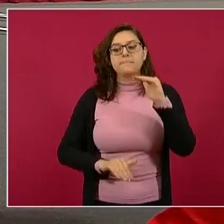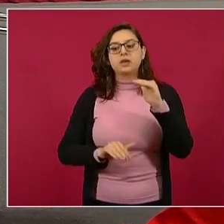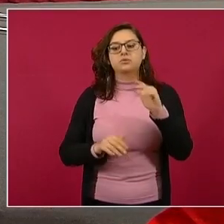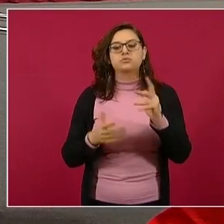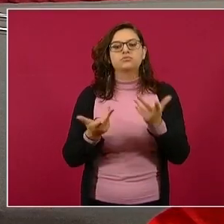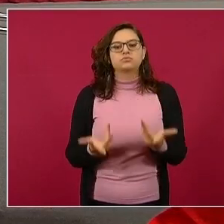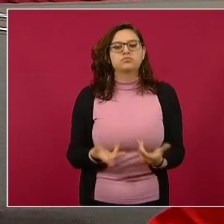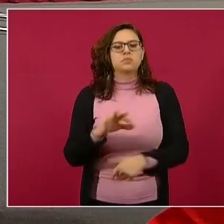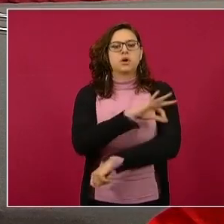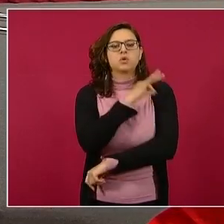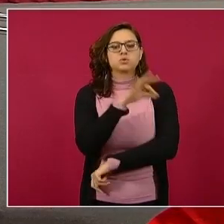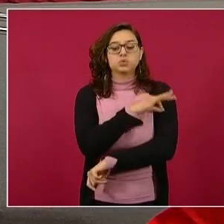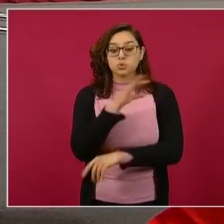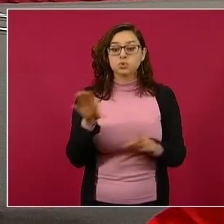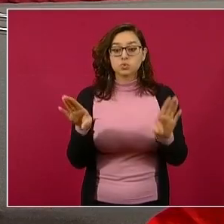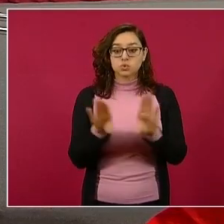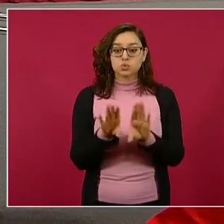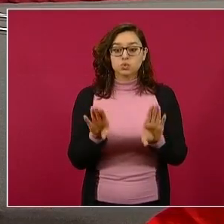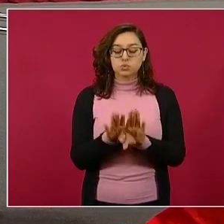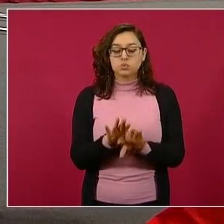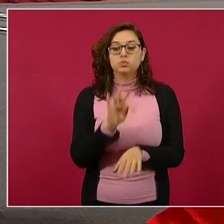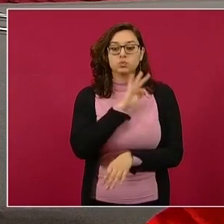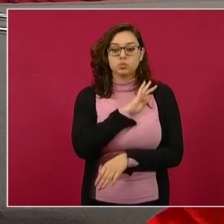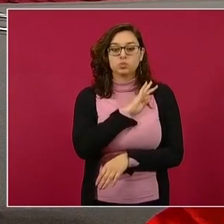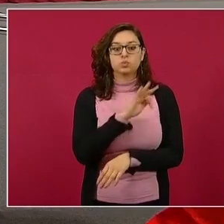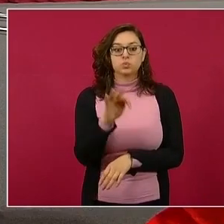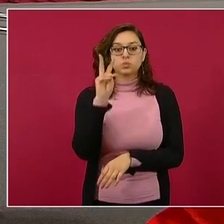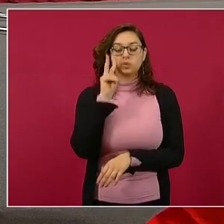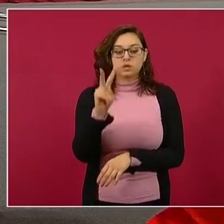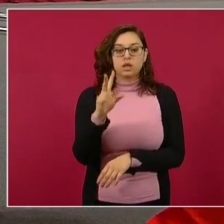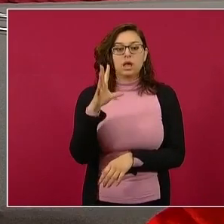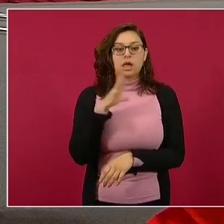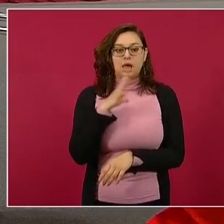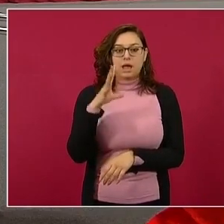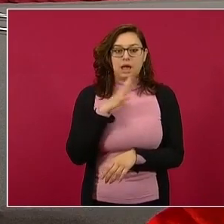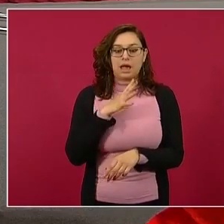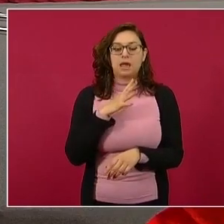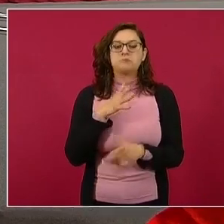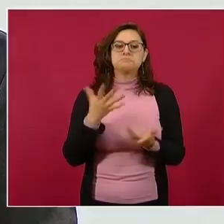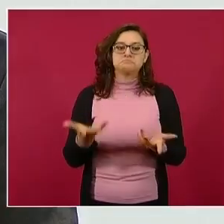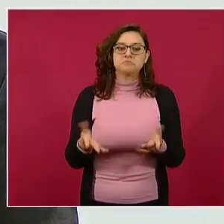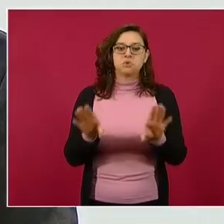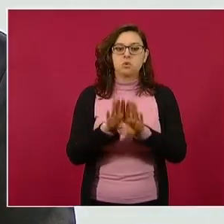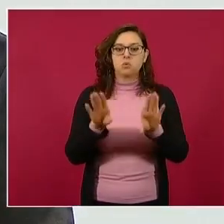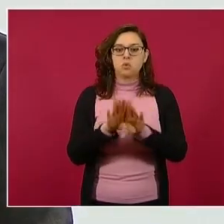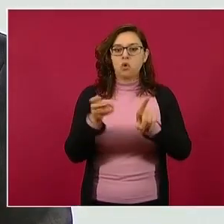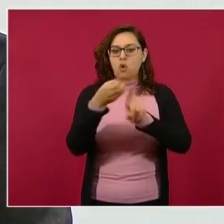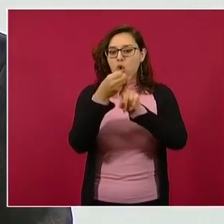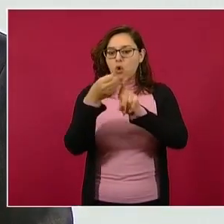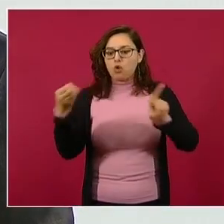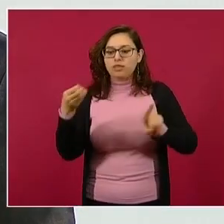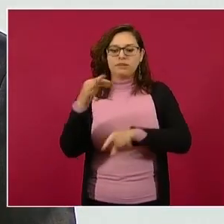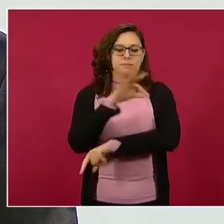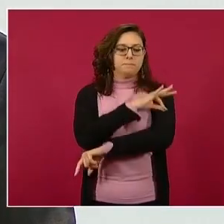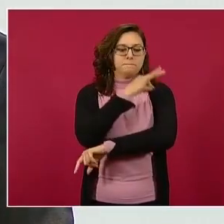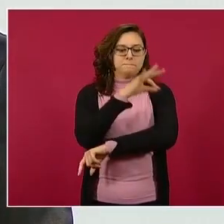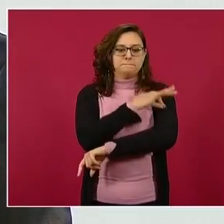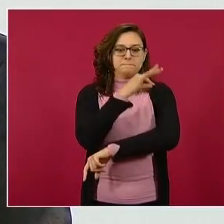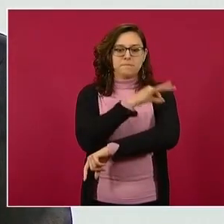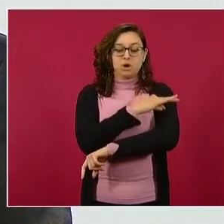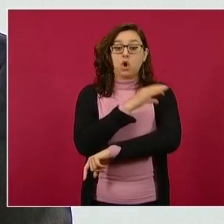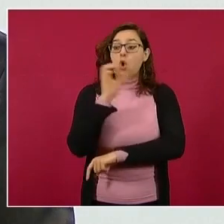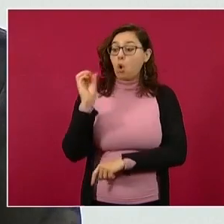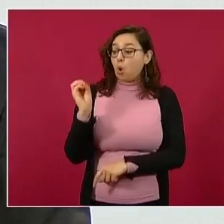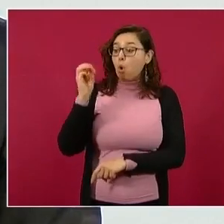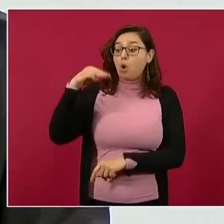Este documento que se muestra en pantalla se llama Mapa para priorizar el uso de vacunas de COVID-19, lo produce la